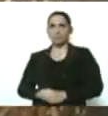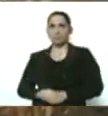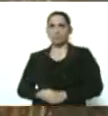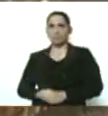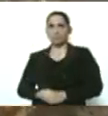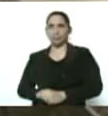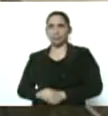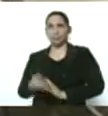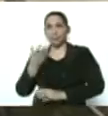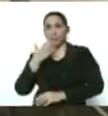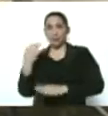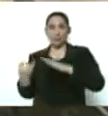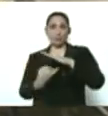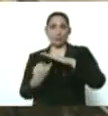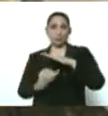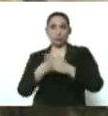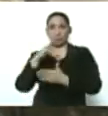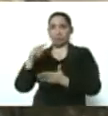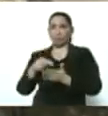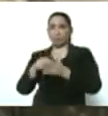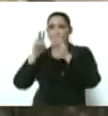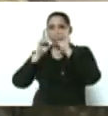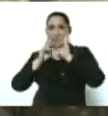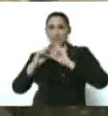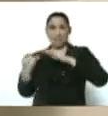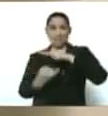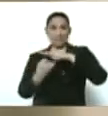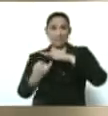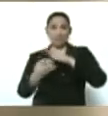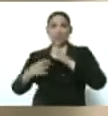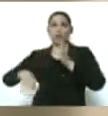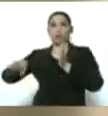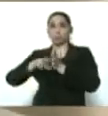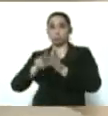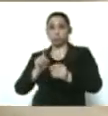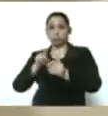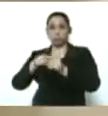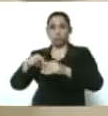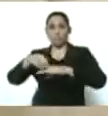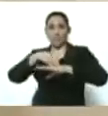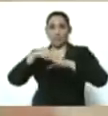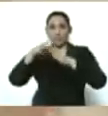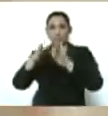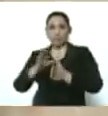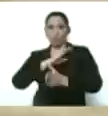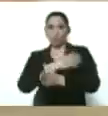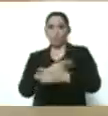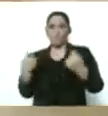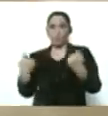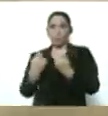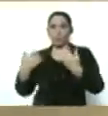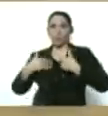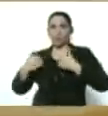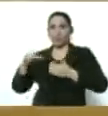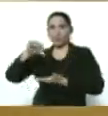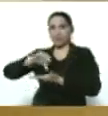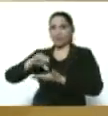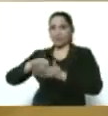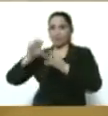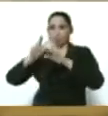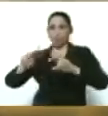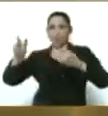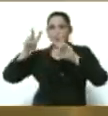En el caso del Instituto Nacional de Higiene, que es una institución, repito, adscrito al Ministerio del Poder Popular para la Salud, es el Centro Diagnóstico de